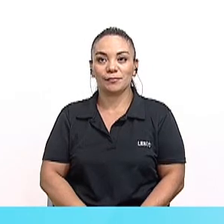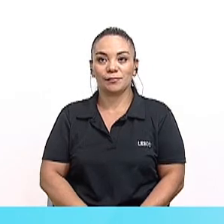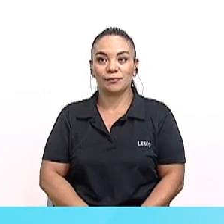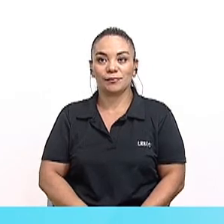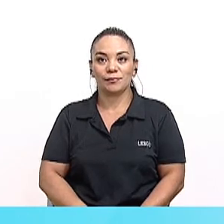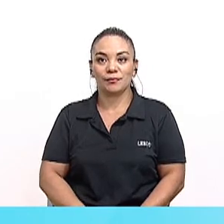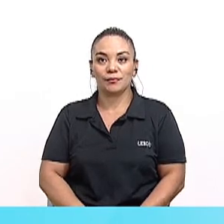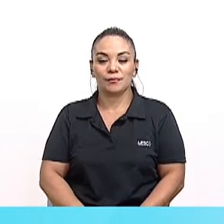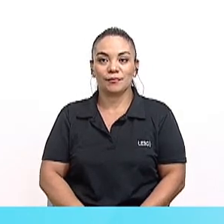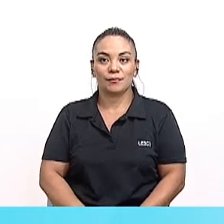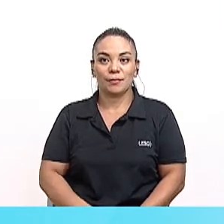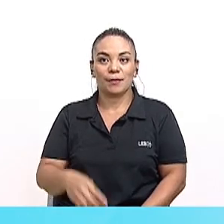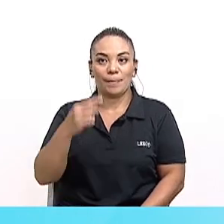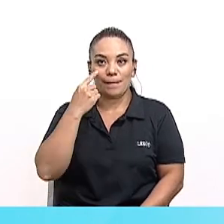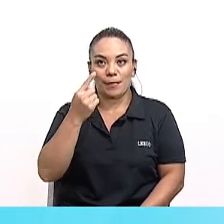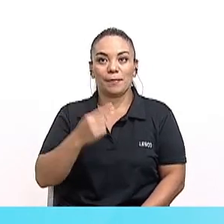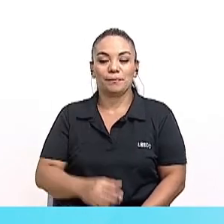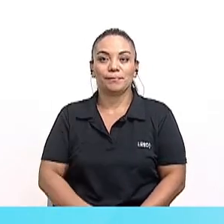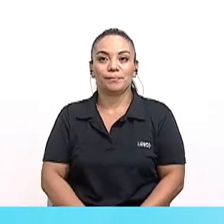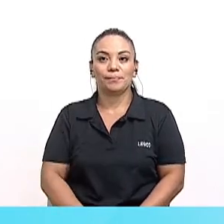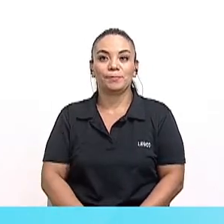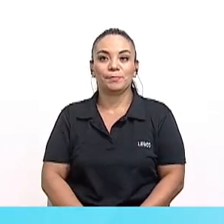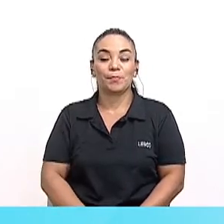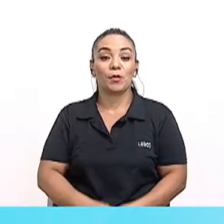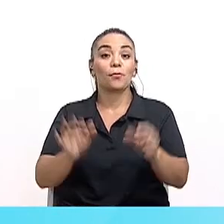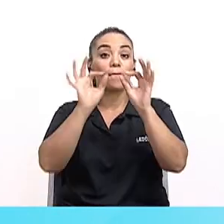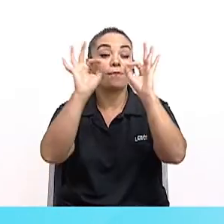El ejemplo sería este.